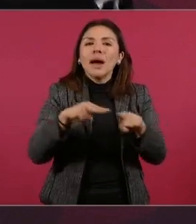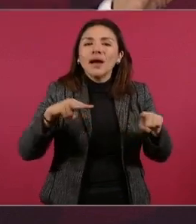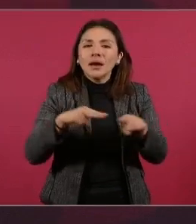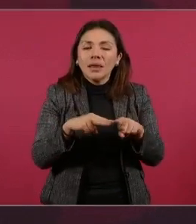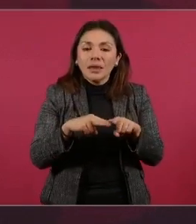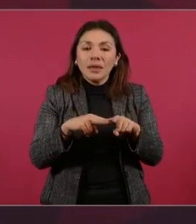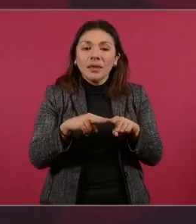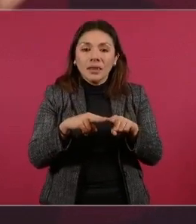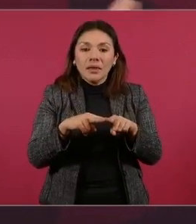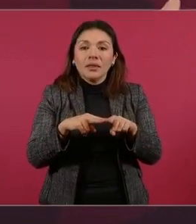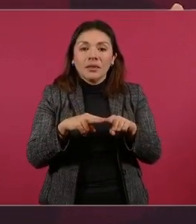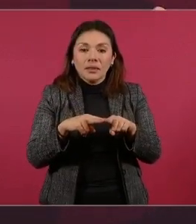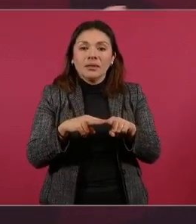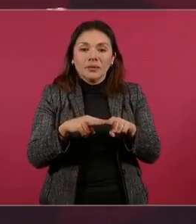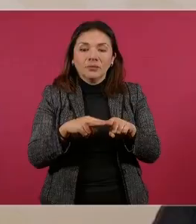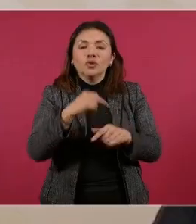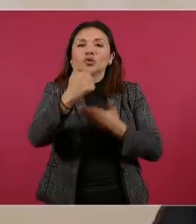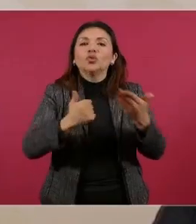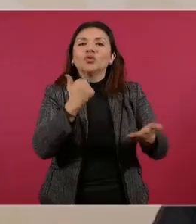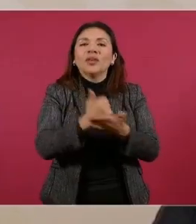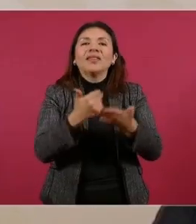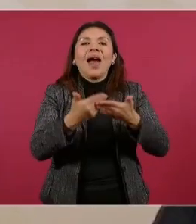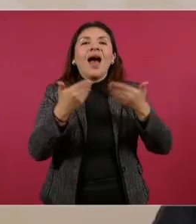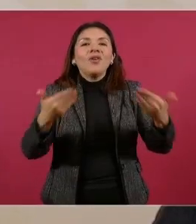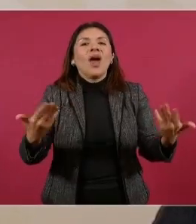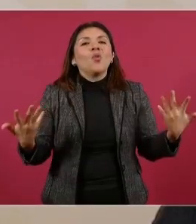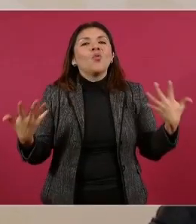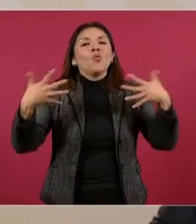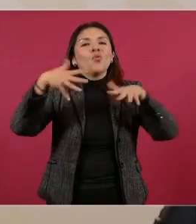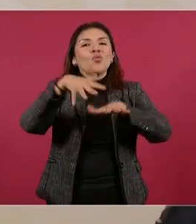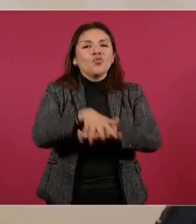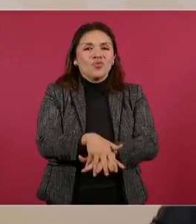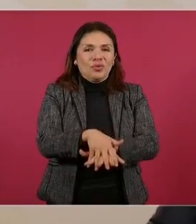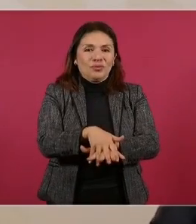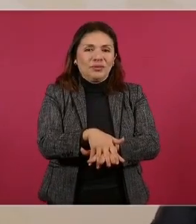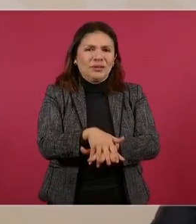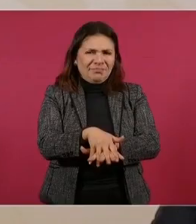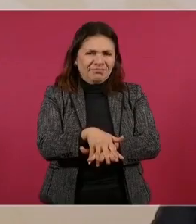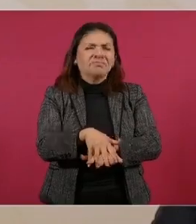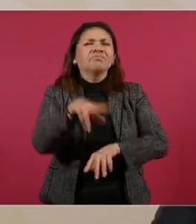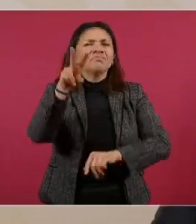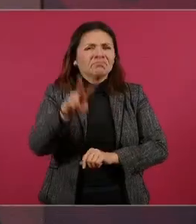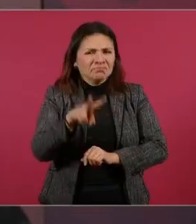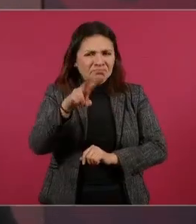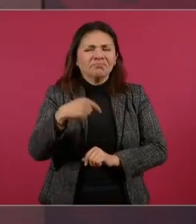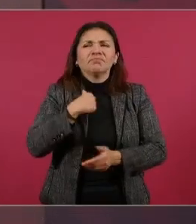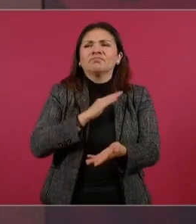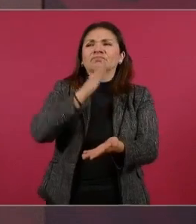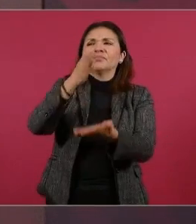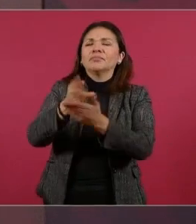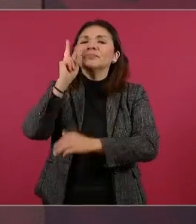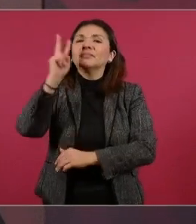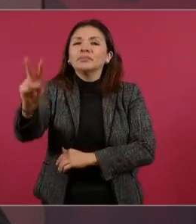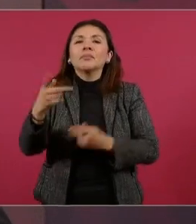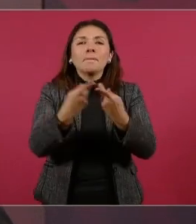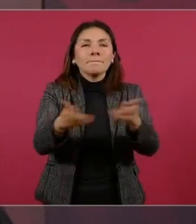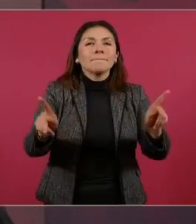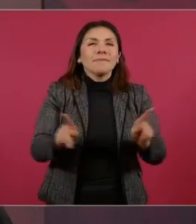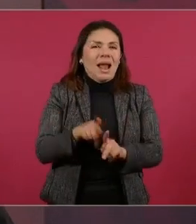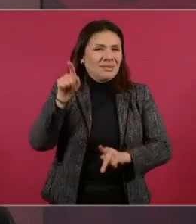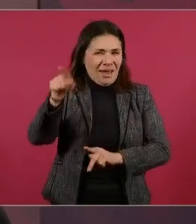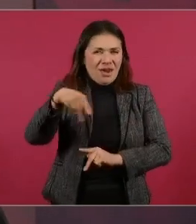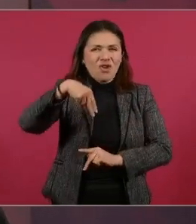parque integrar la ciudad me ha tocado estar en la plaza de